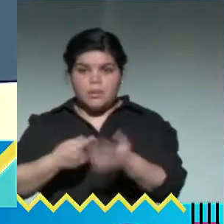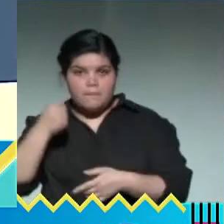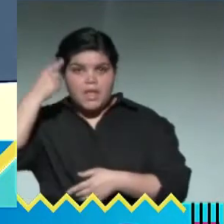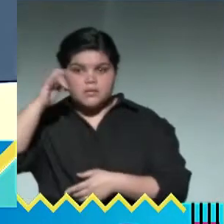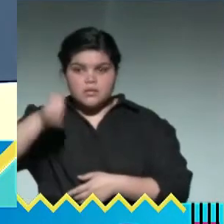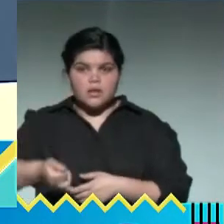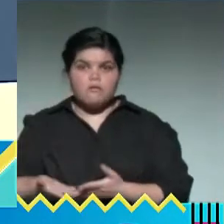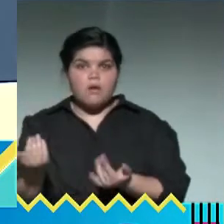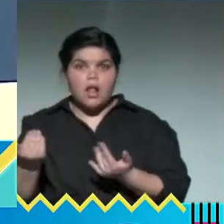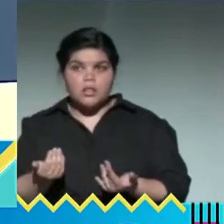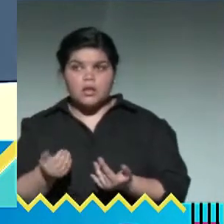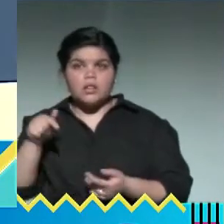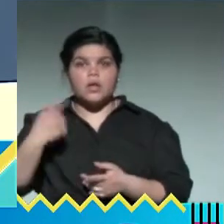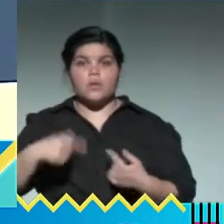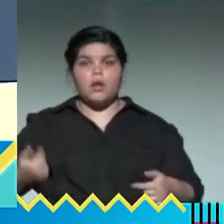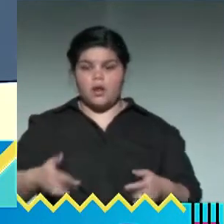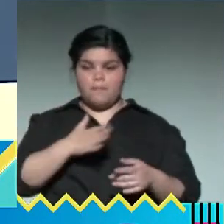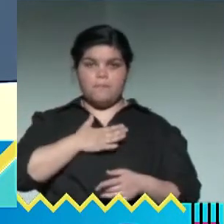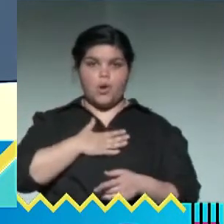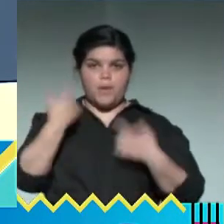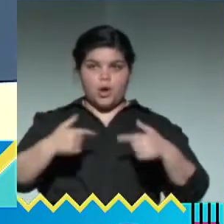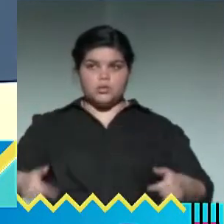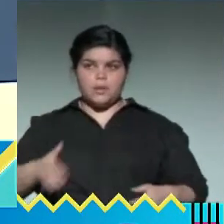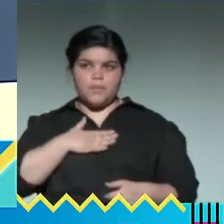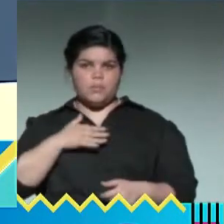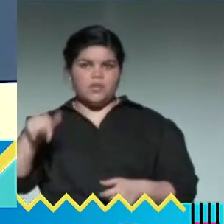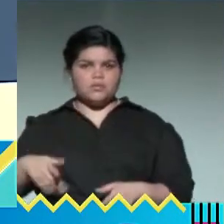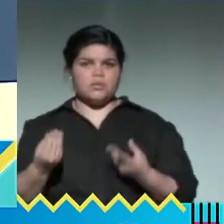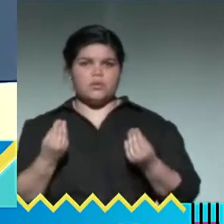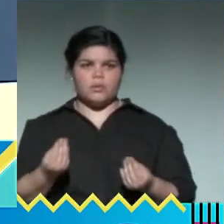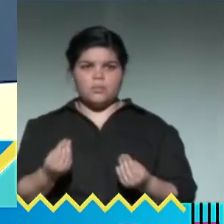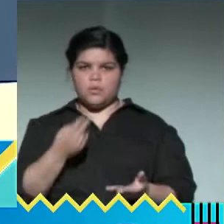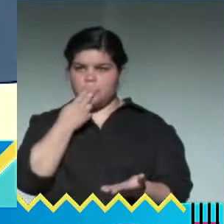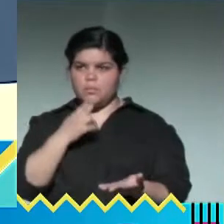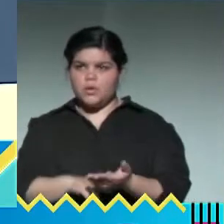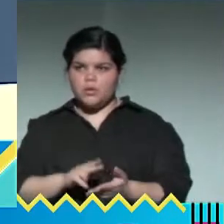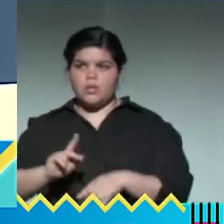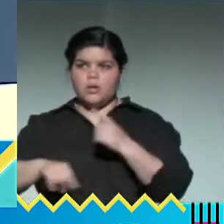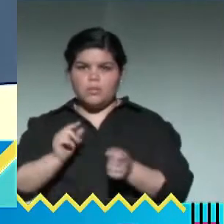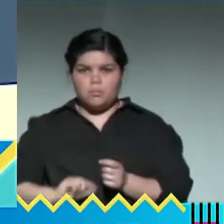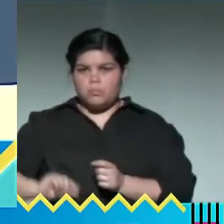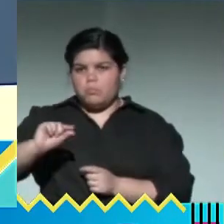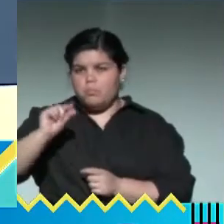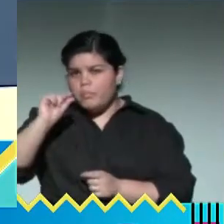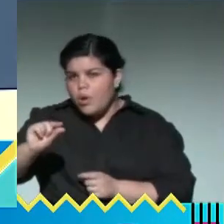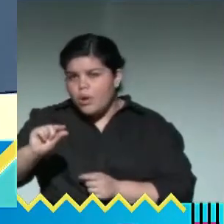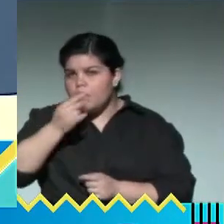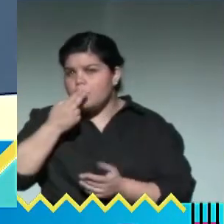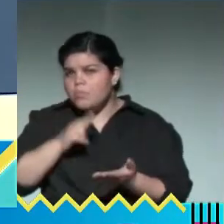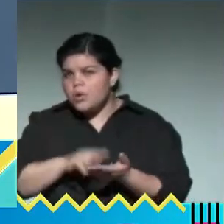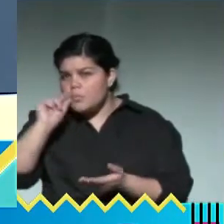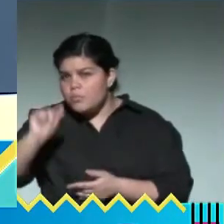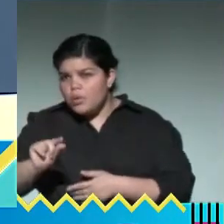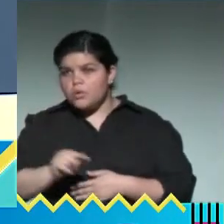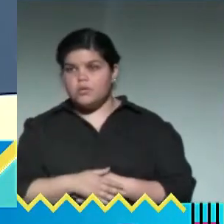tiene que ver con el impuesto sobre los bienes personales, que es un impuesto que no hay razón para que se haya llevado a una alícuota tan baja. Es un impuesto que grava